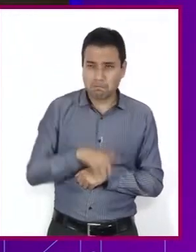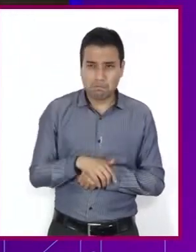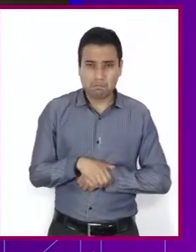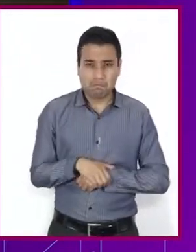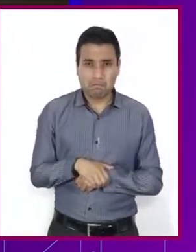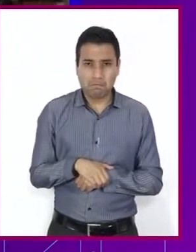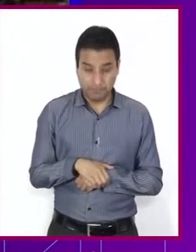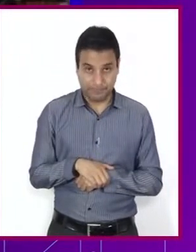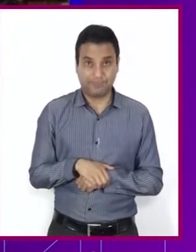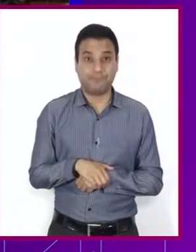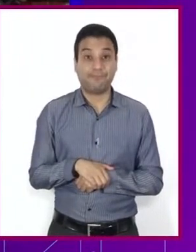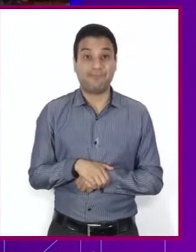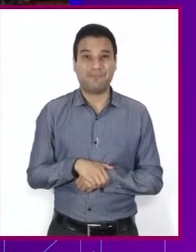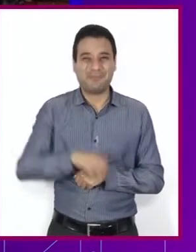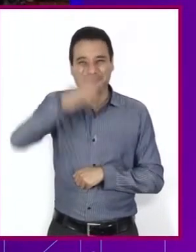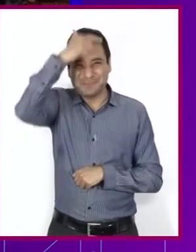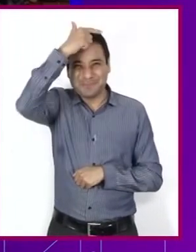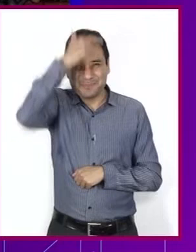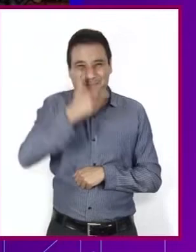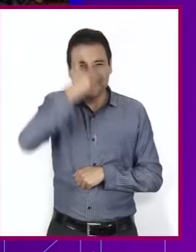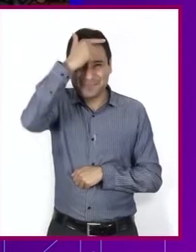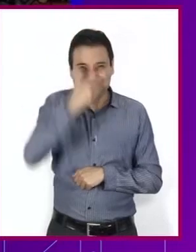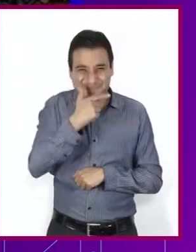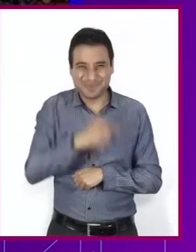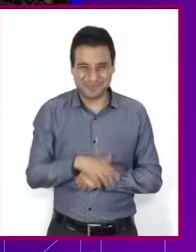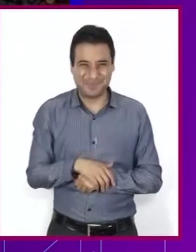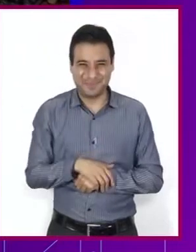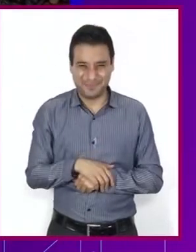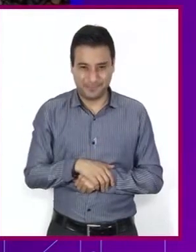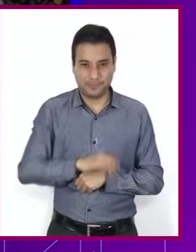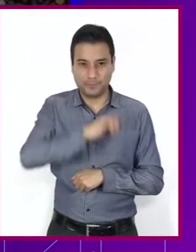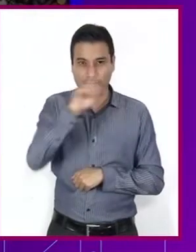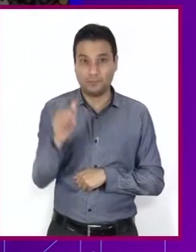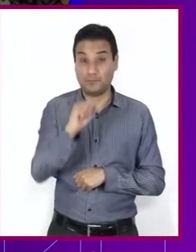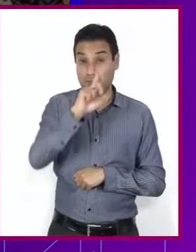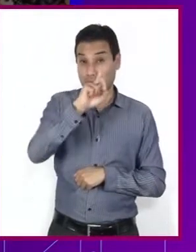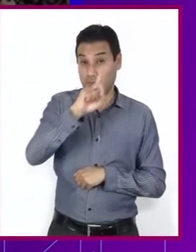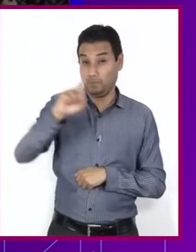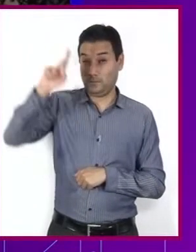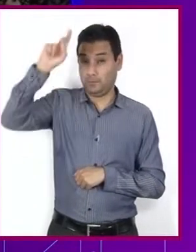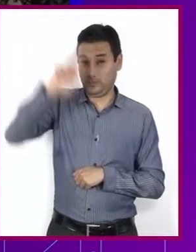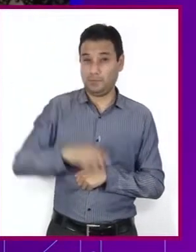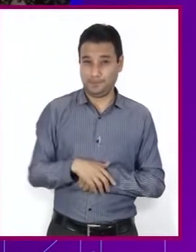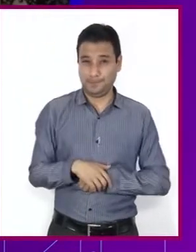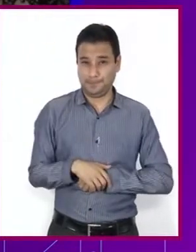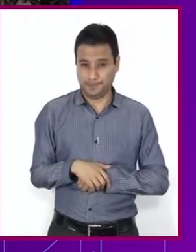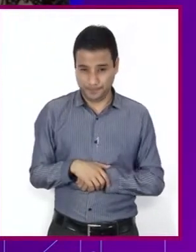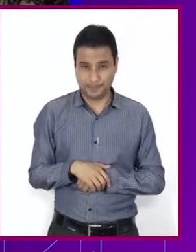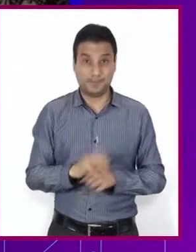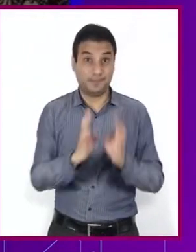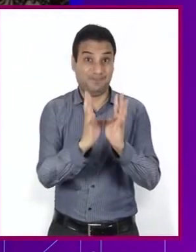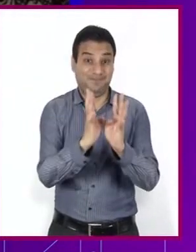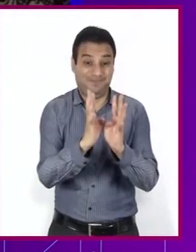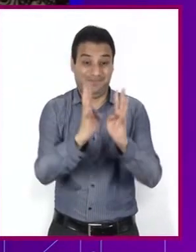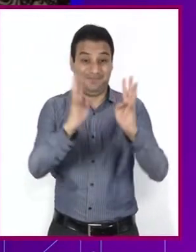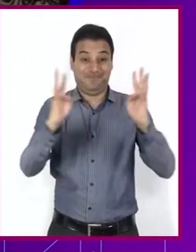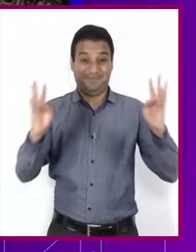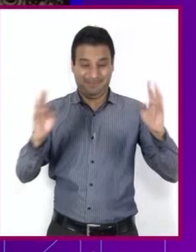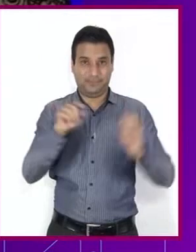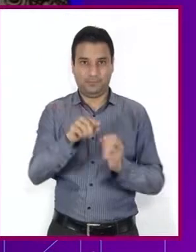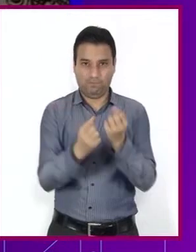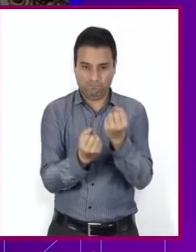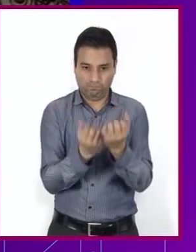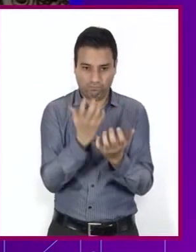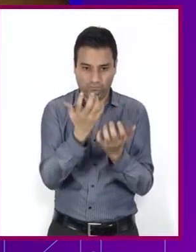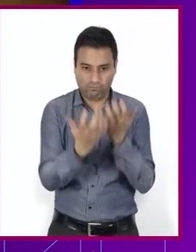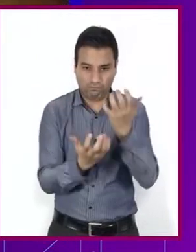Llegada la medianoche, los dioses se ordenaron en 2 filas, a uno y otro lado del gran horno divino.